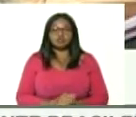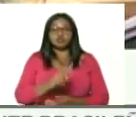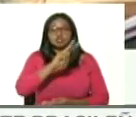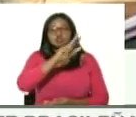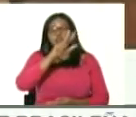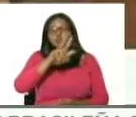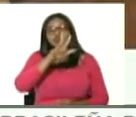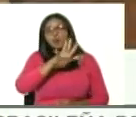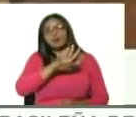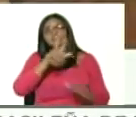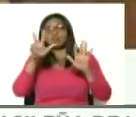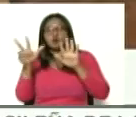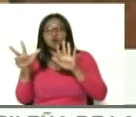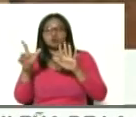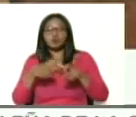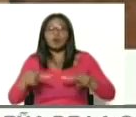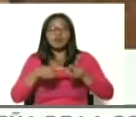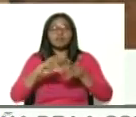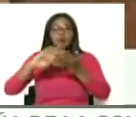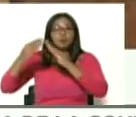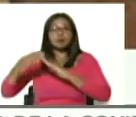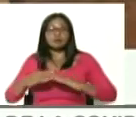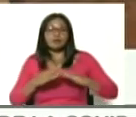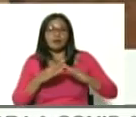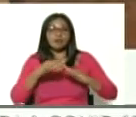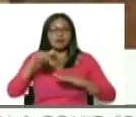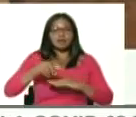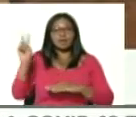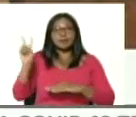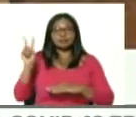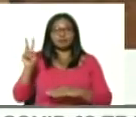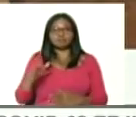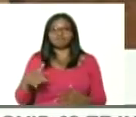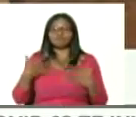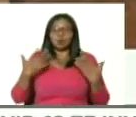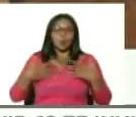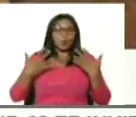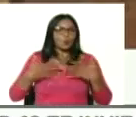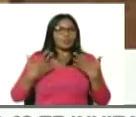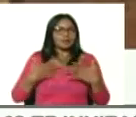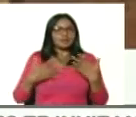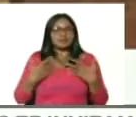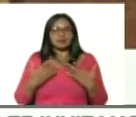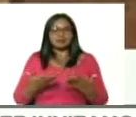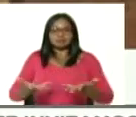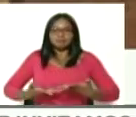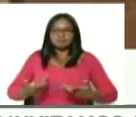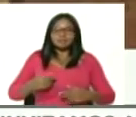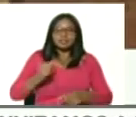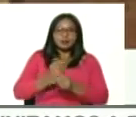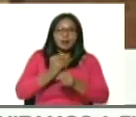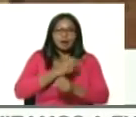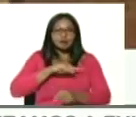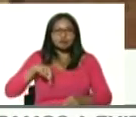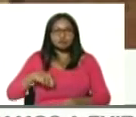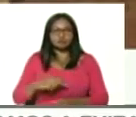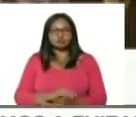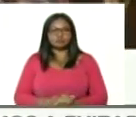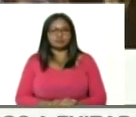258 proyectos de ciudades comunales en Venezuela. ¡Qué felicidad, qué alegría, qué ganas de trabajar nos da esto!